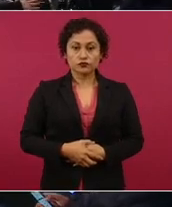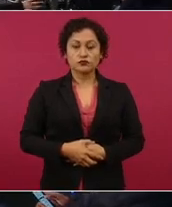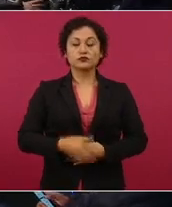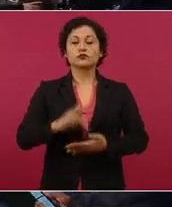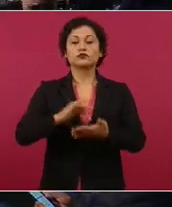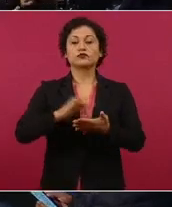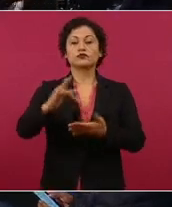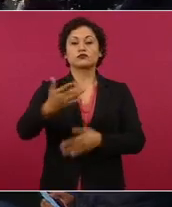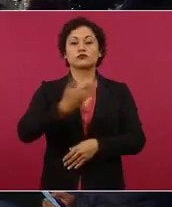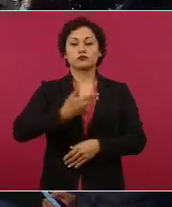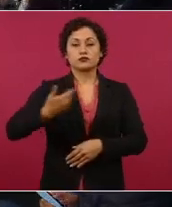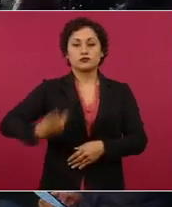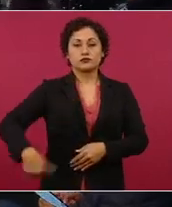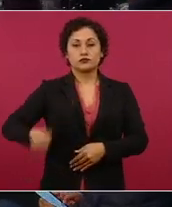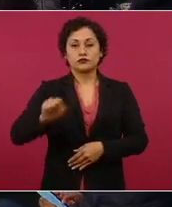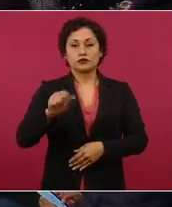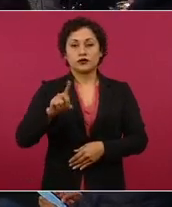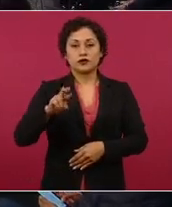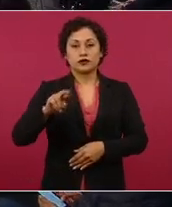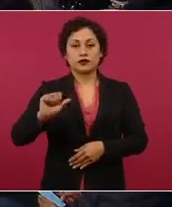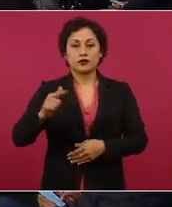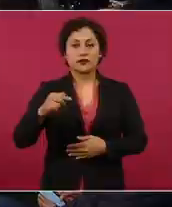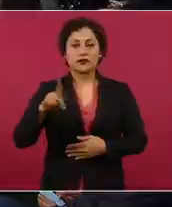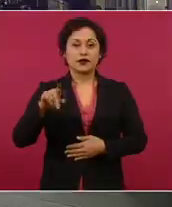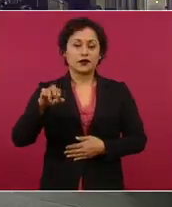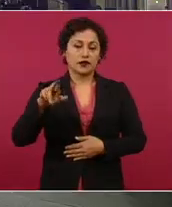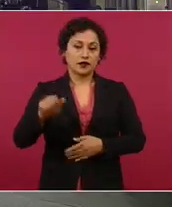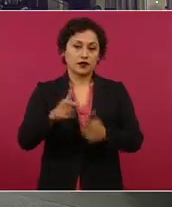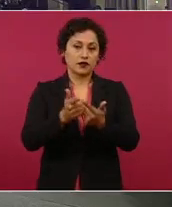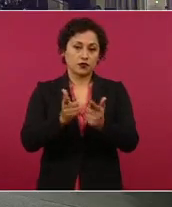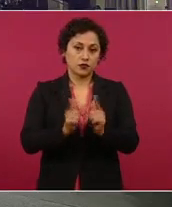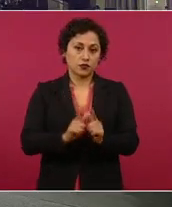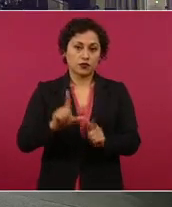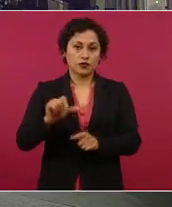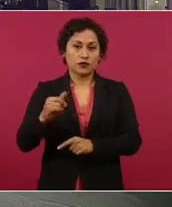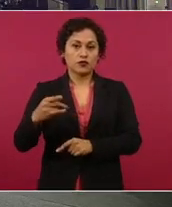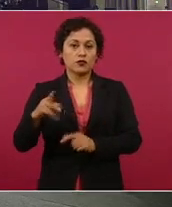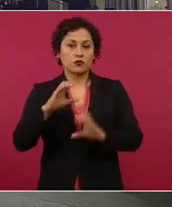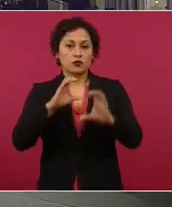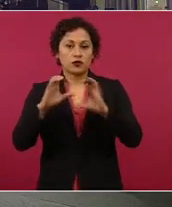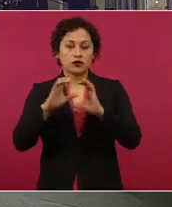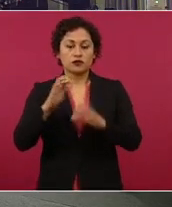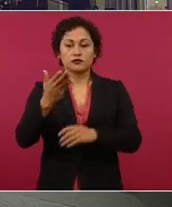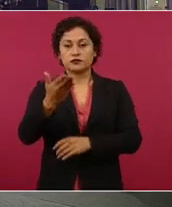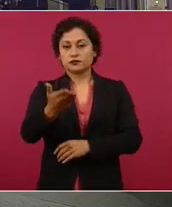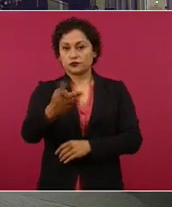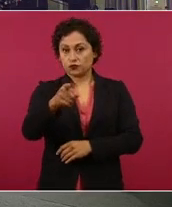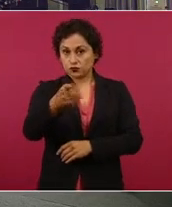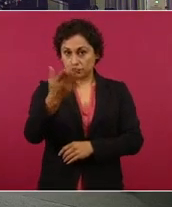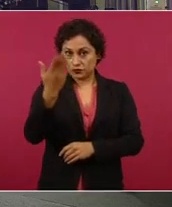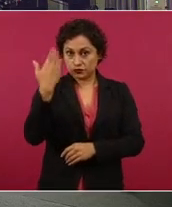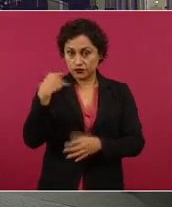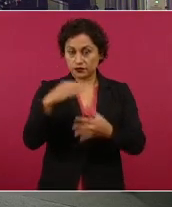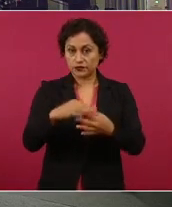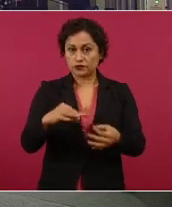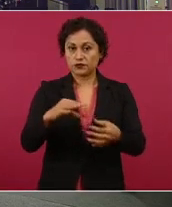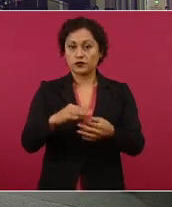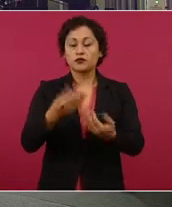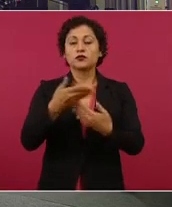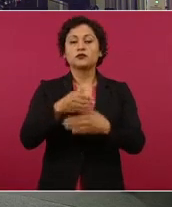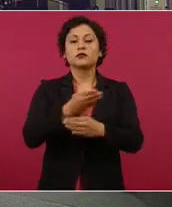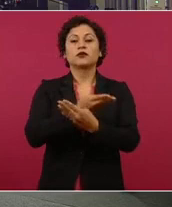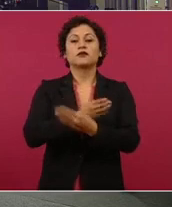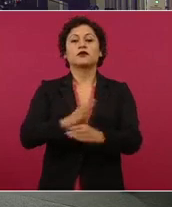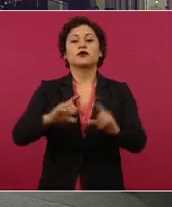Gracias, presidente. Sandra Aguilera, de Grupo Larsa Comunicaciones. Presidente, justamente usted habló acerca de Citibanamex, que